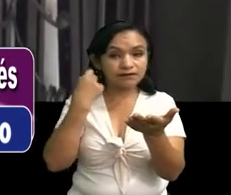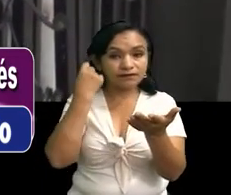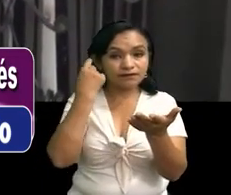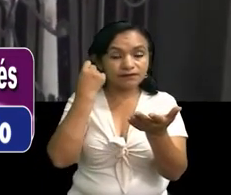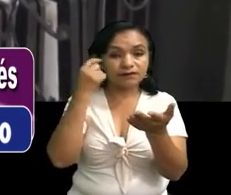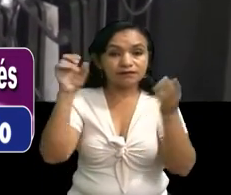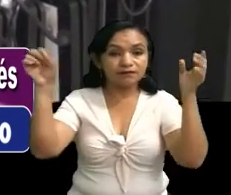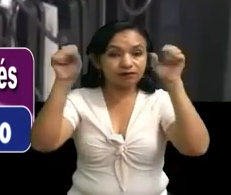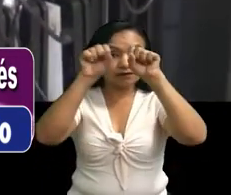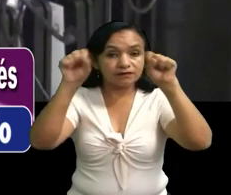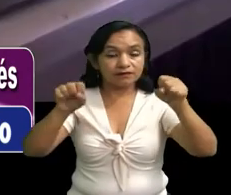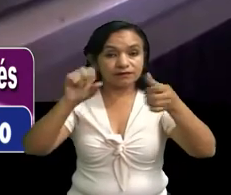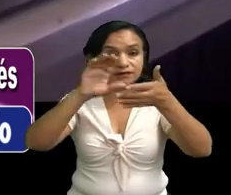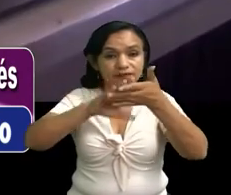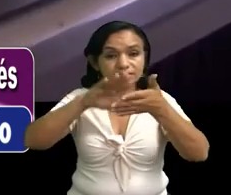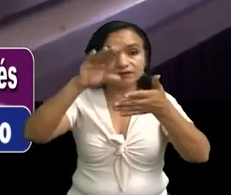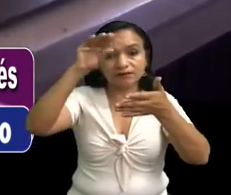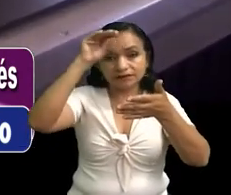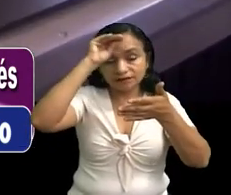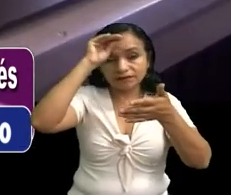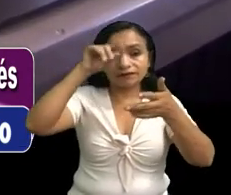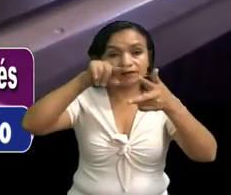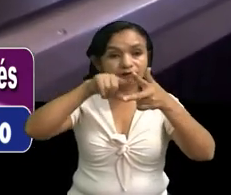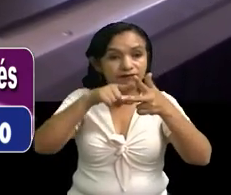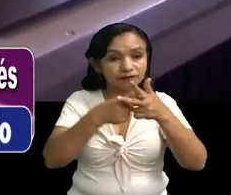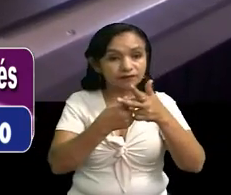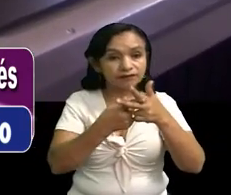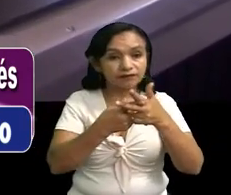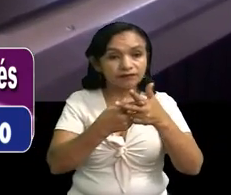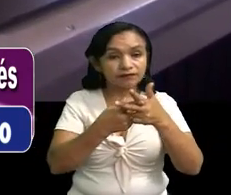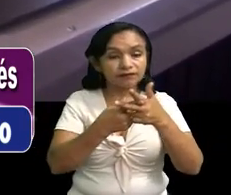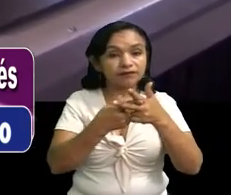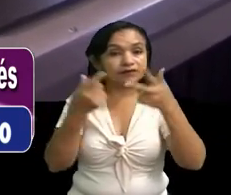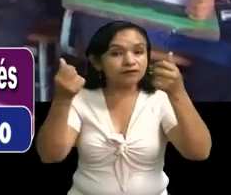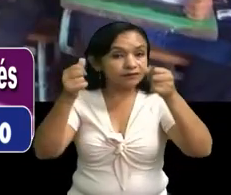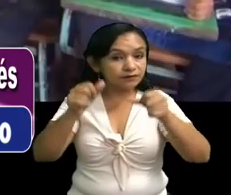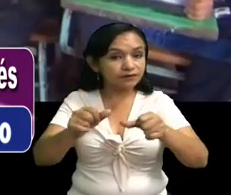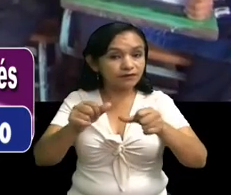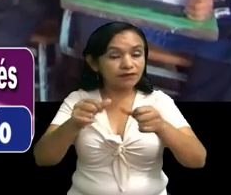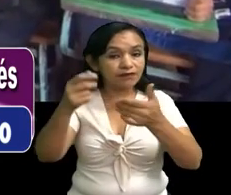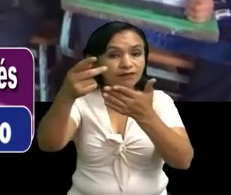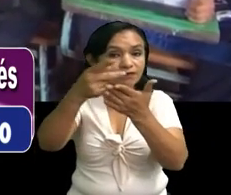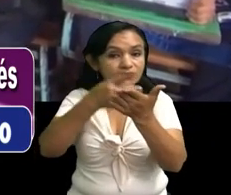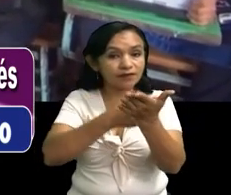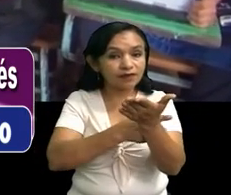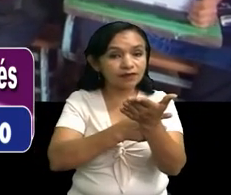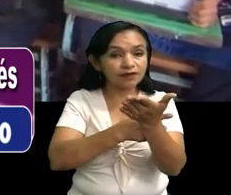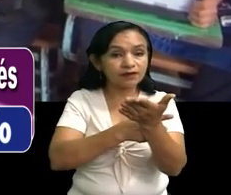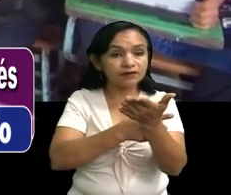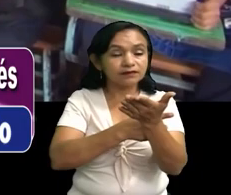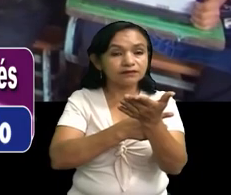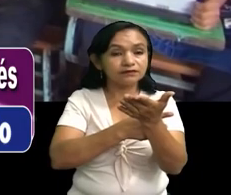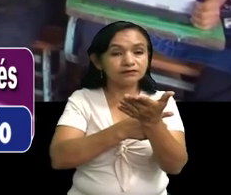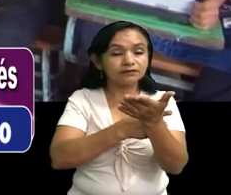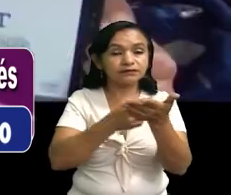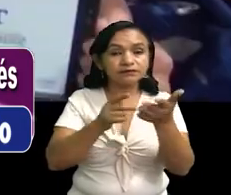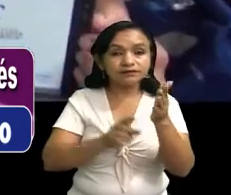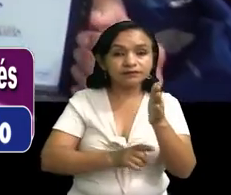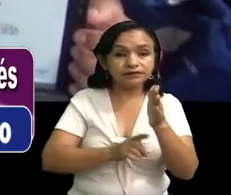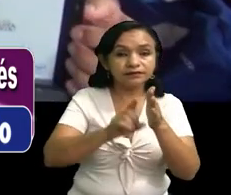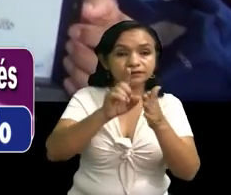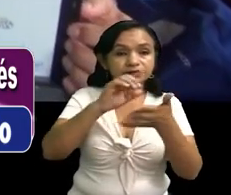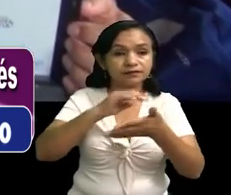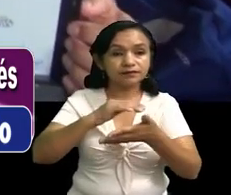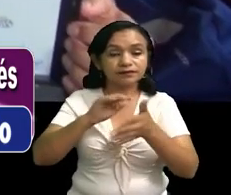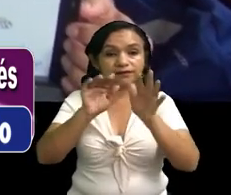de capacitación, que es una etapa inicial. ¿Contempla este convenio proyectos, ya sean de foros de desarrollo de tecnología? Usted